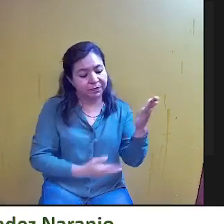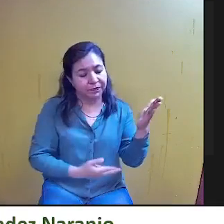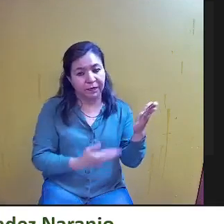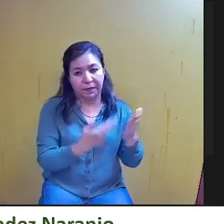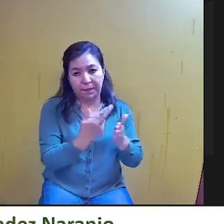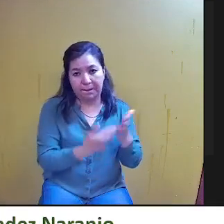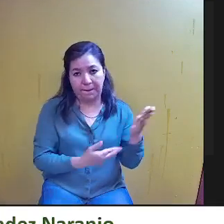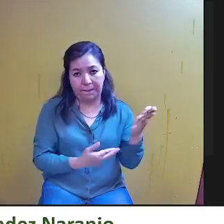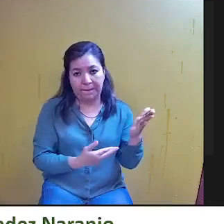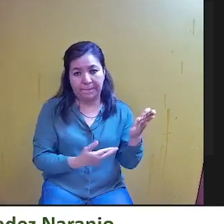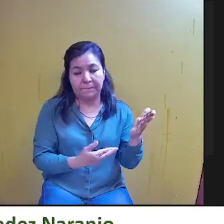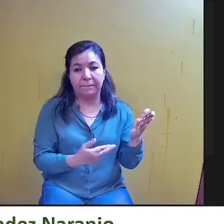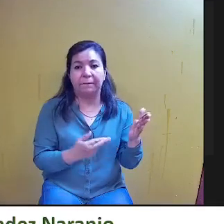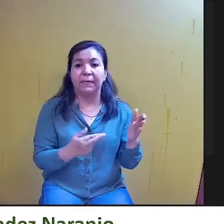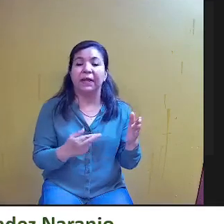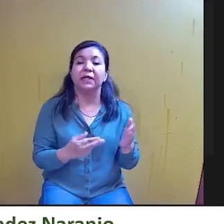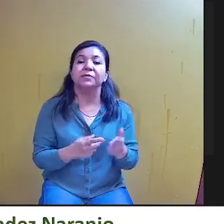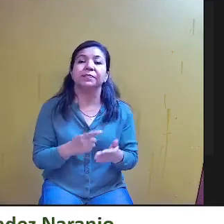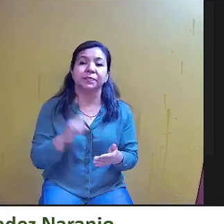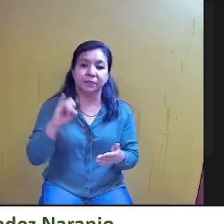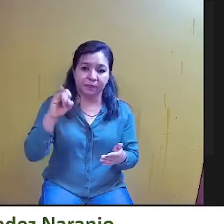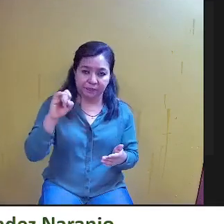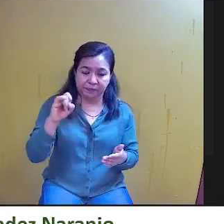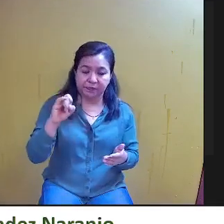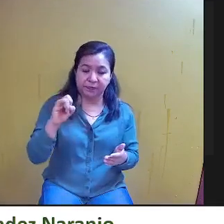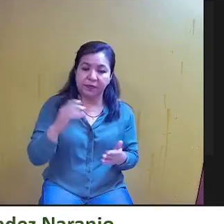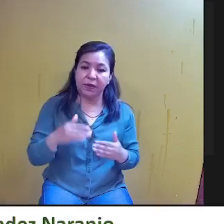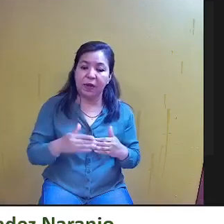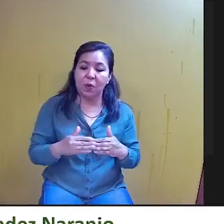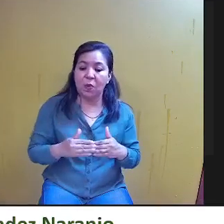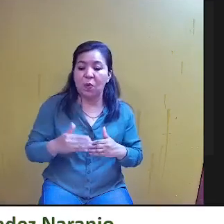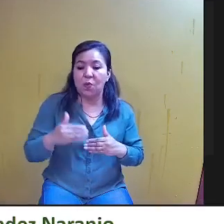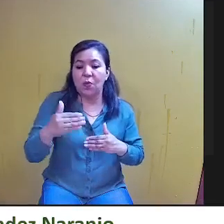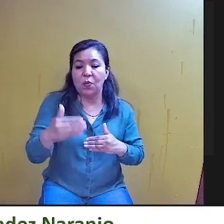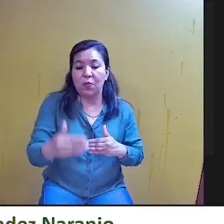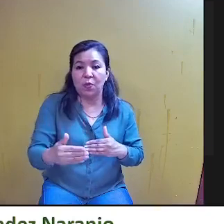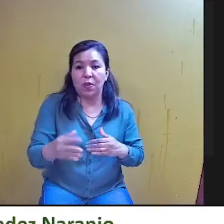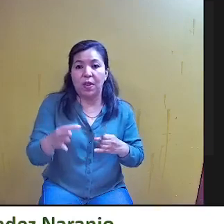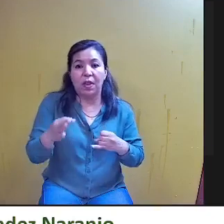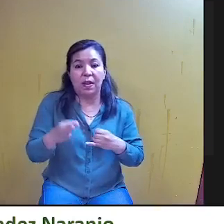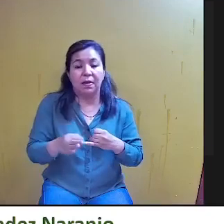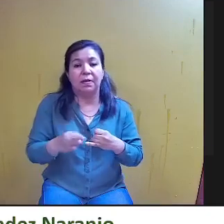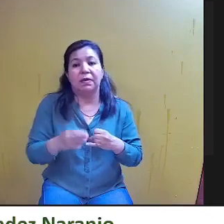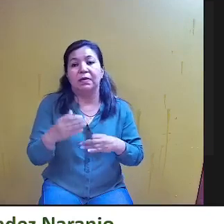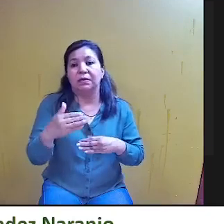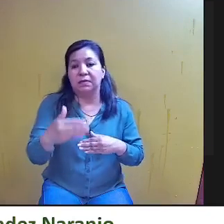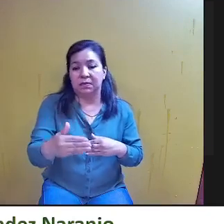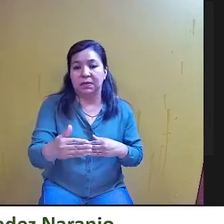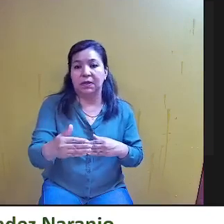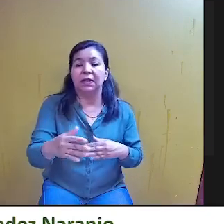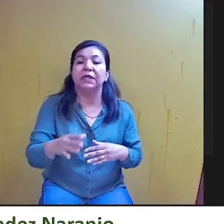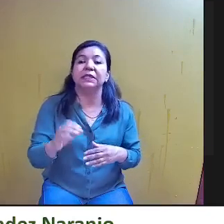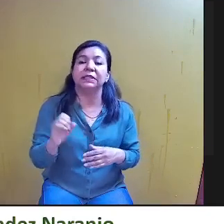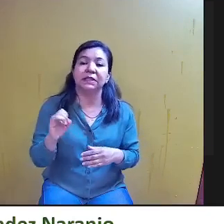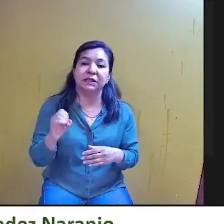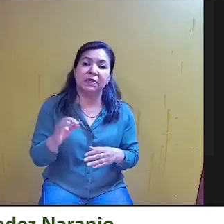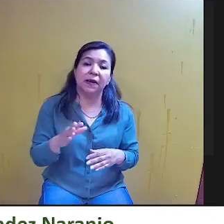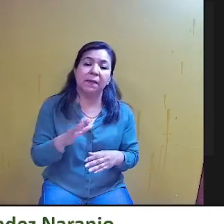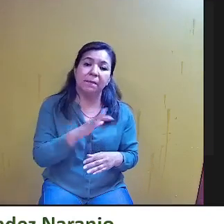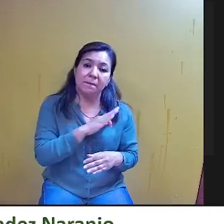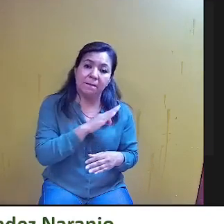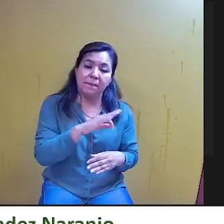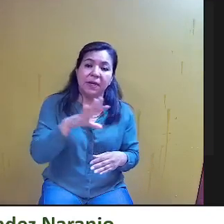esta lógica, quienes califiquen o lleguen a la última fase o etapa son aptos para ser electos como consejeros distritales